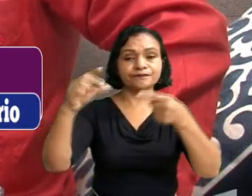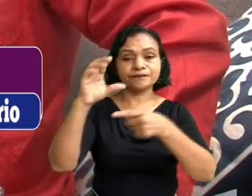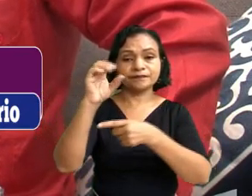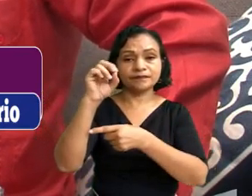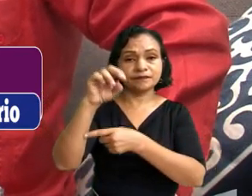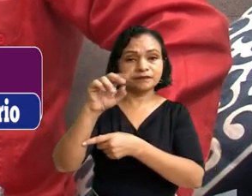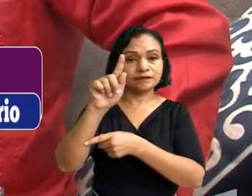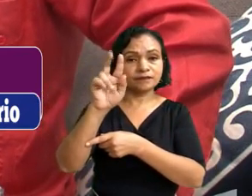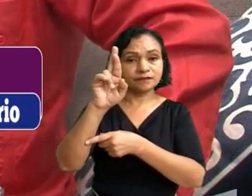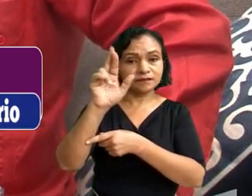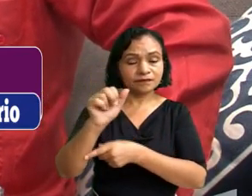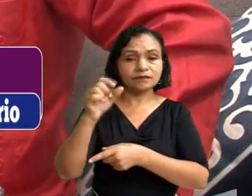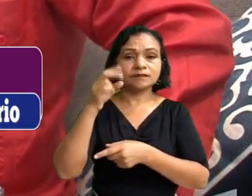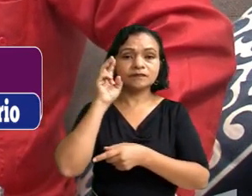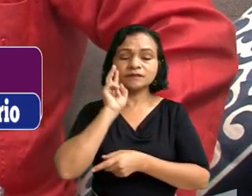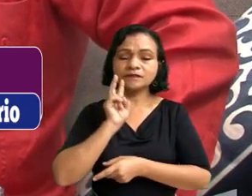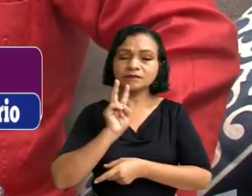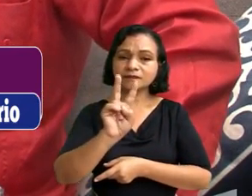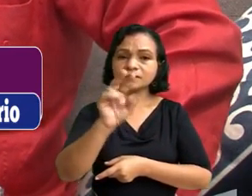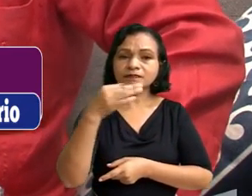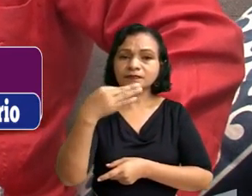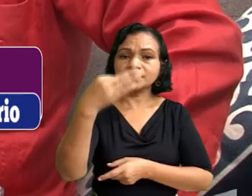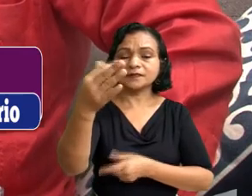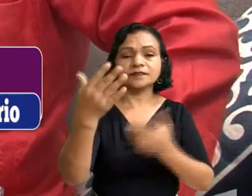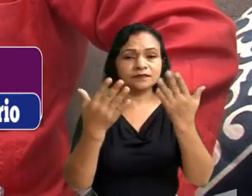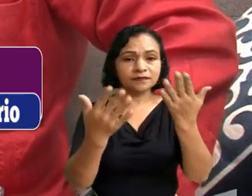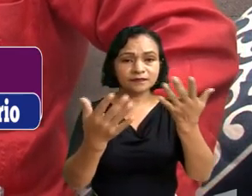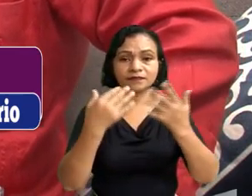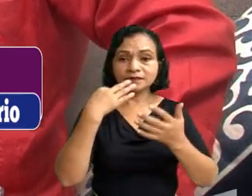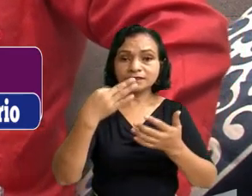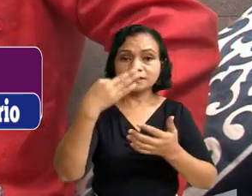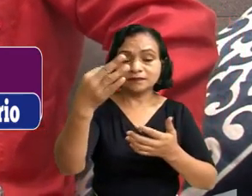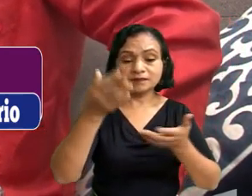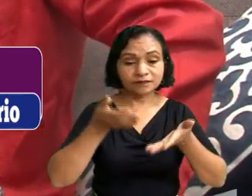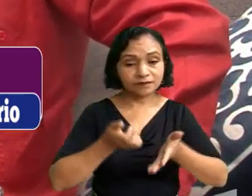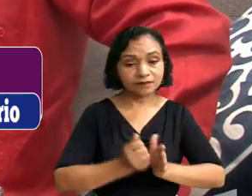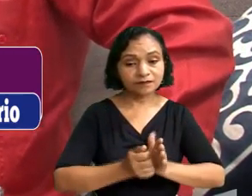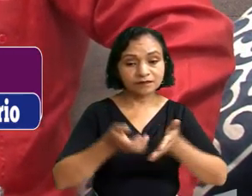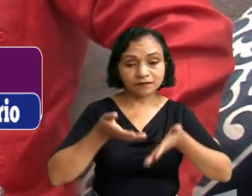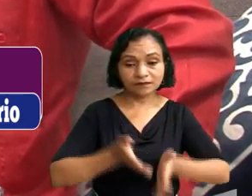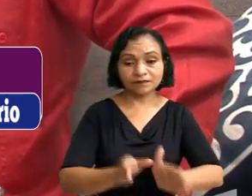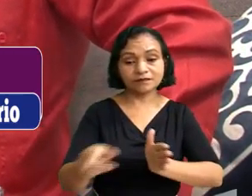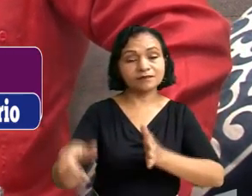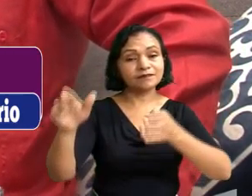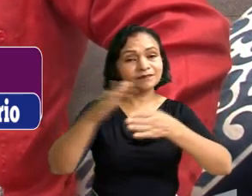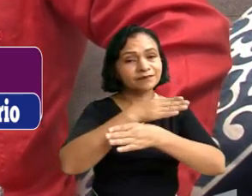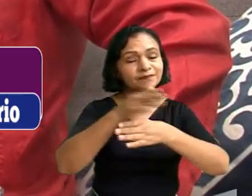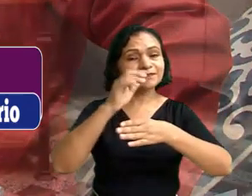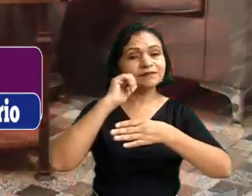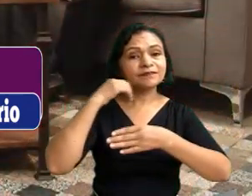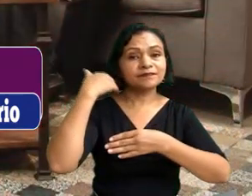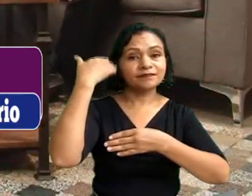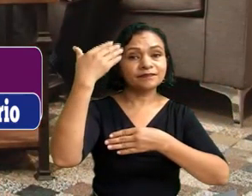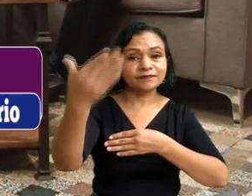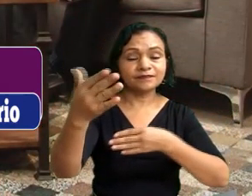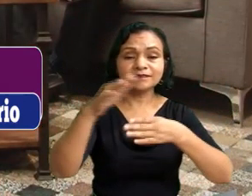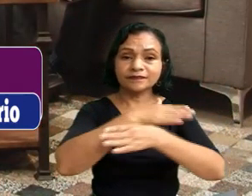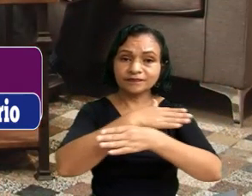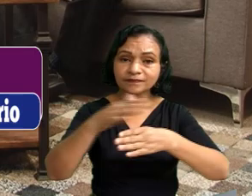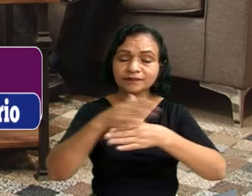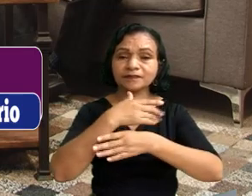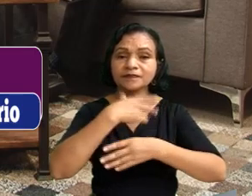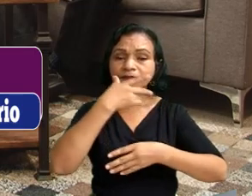no obligaba a ver hacia adelante a ver por el futuro a nuestros hijos a ver por esa mañana distinto porque mi padre soy